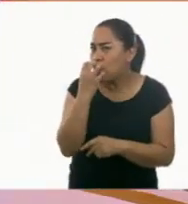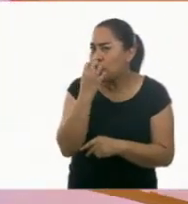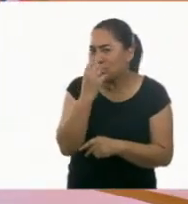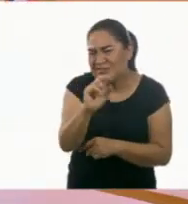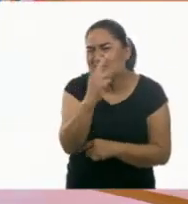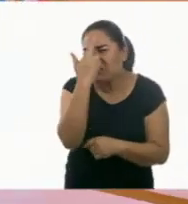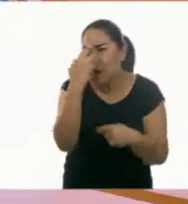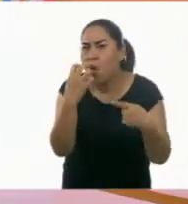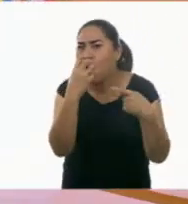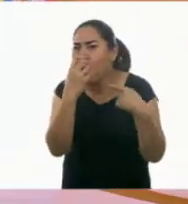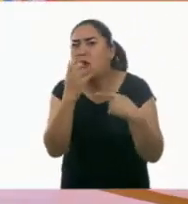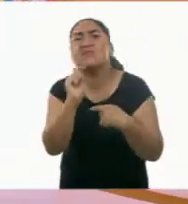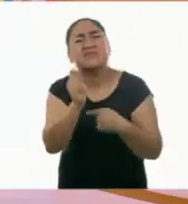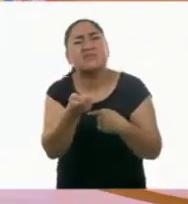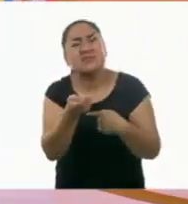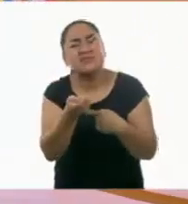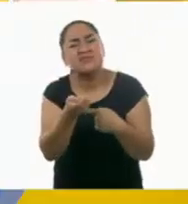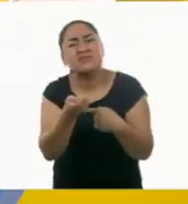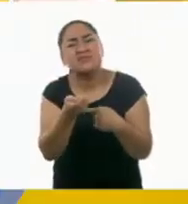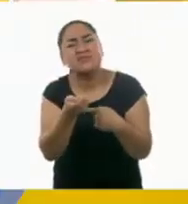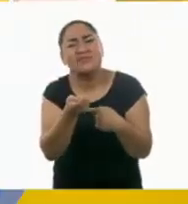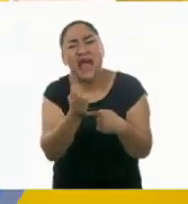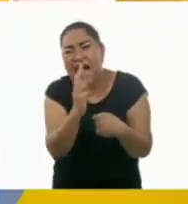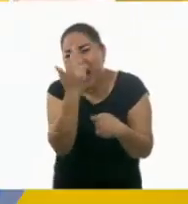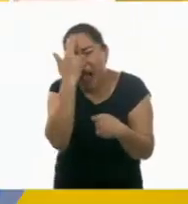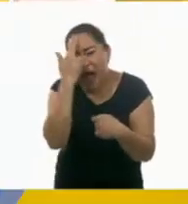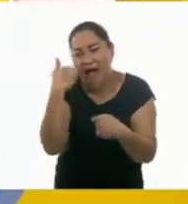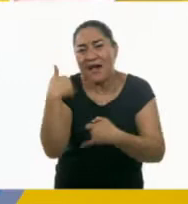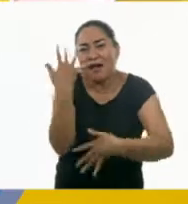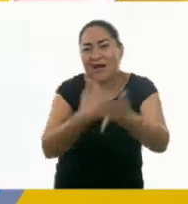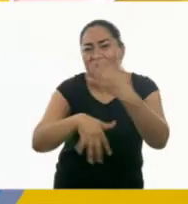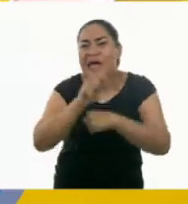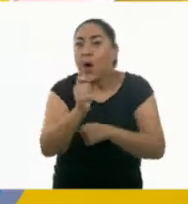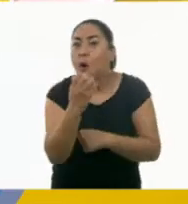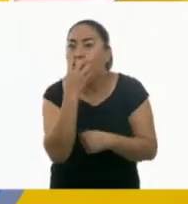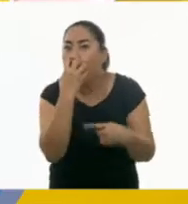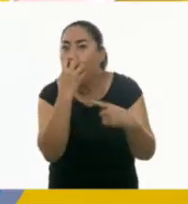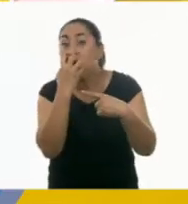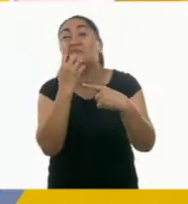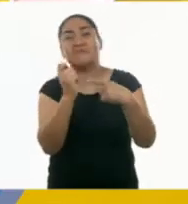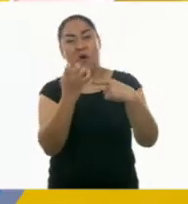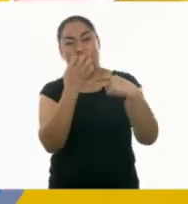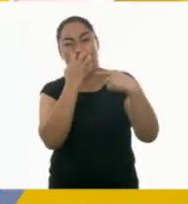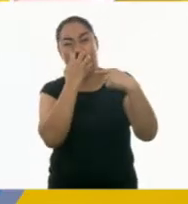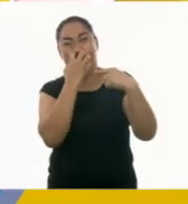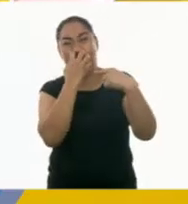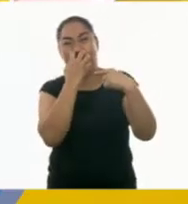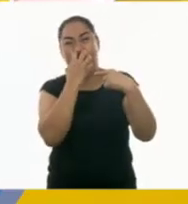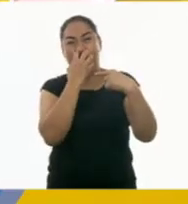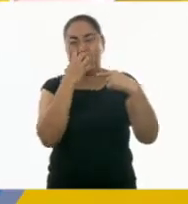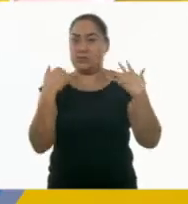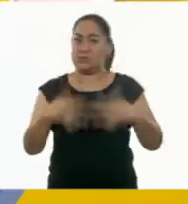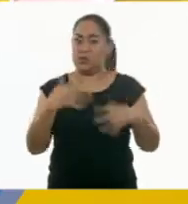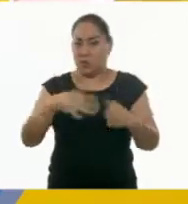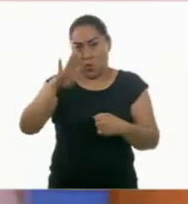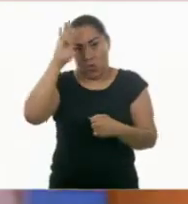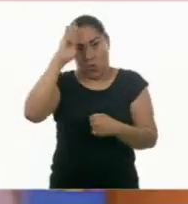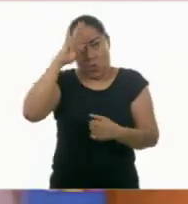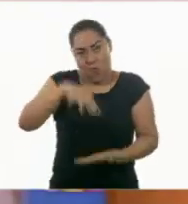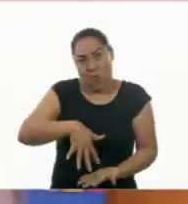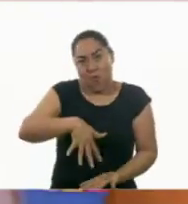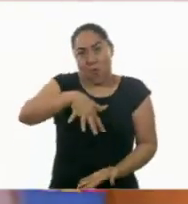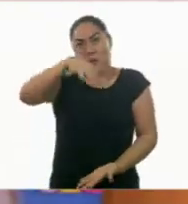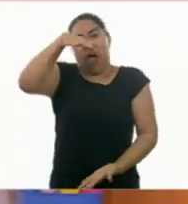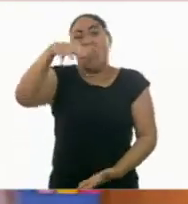qué pasaba con el oso? ¿Recuerdan qué pasaba con el oso? Era un oso majestuoso